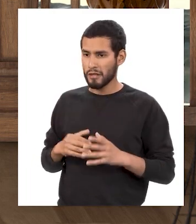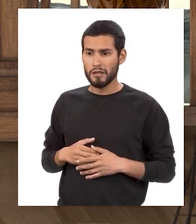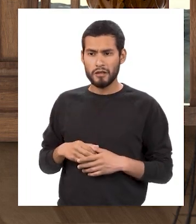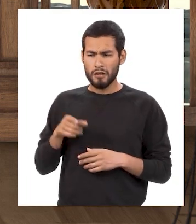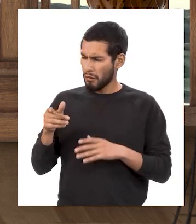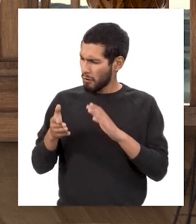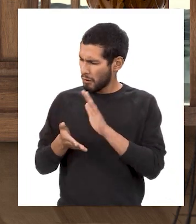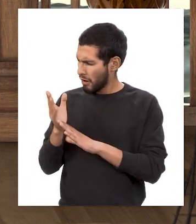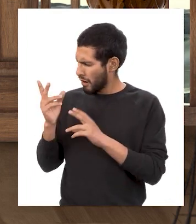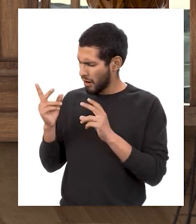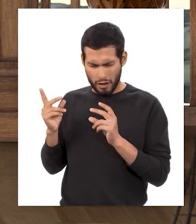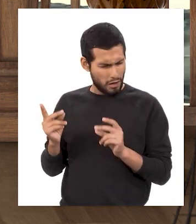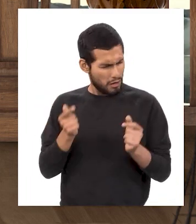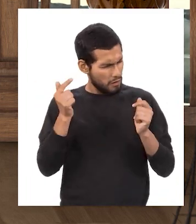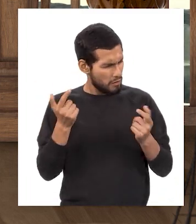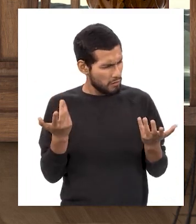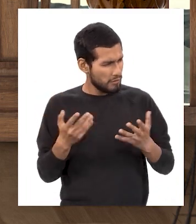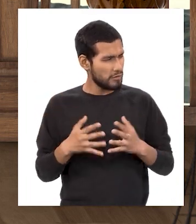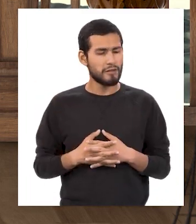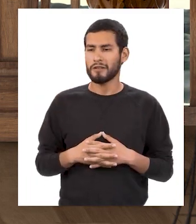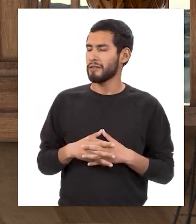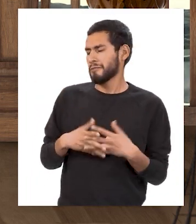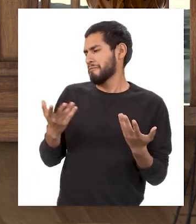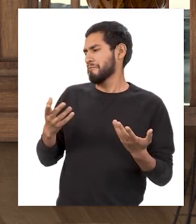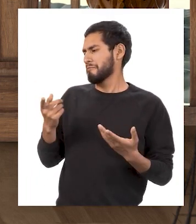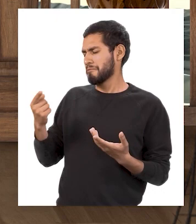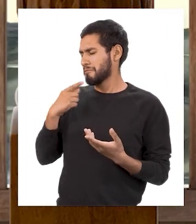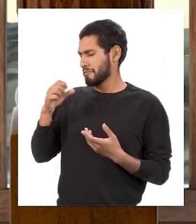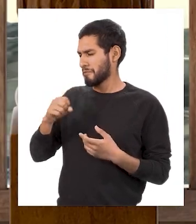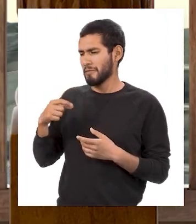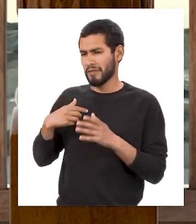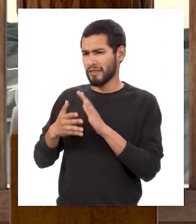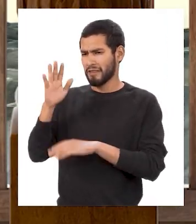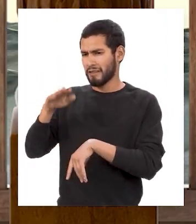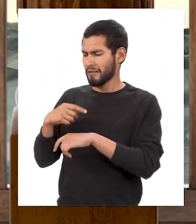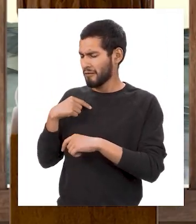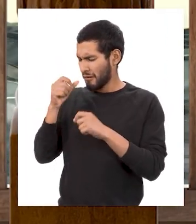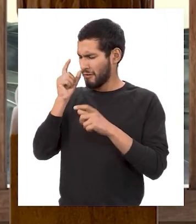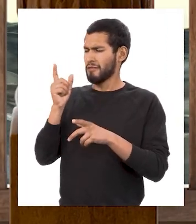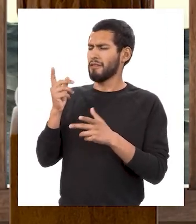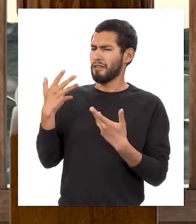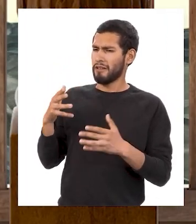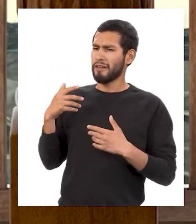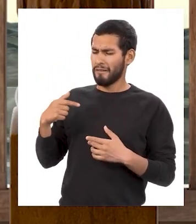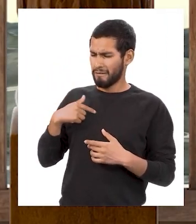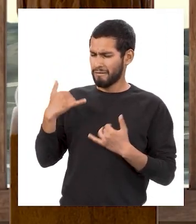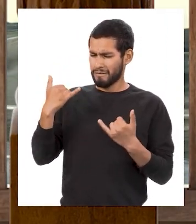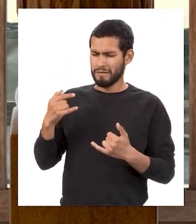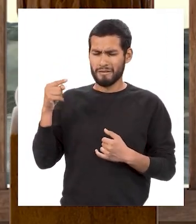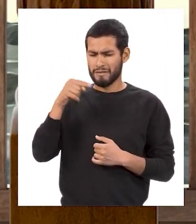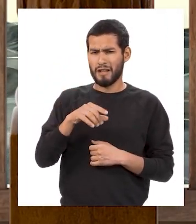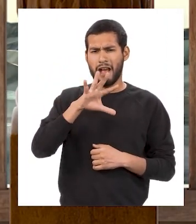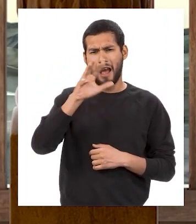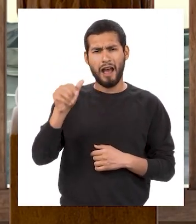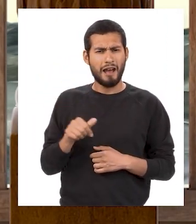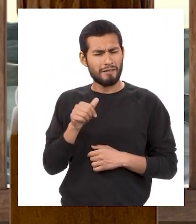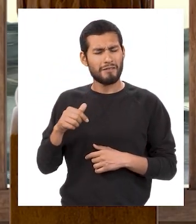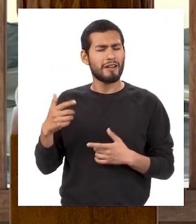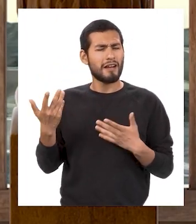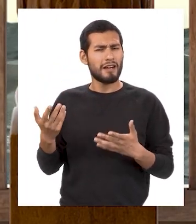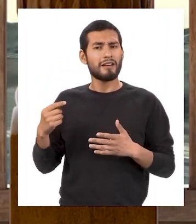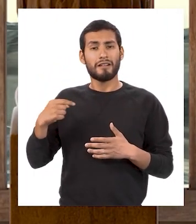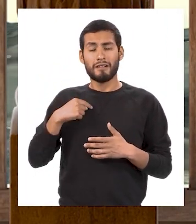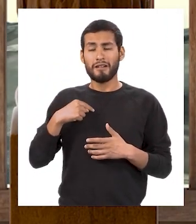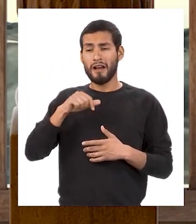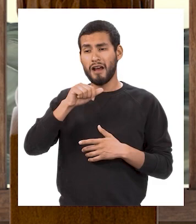han salido con mucha prisa desde Londres. Y que lo diga, aún me es difícil creer que estamos en África. Con